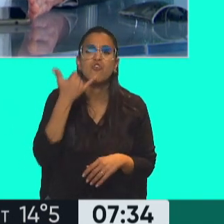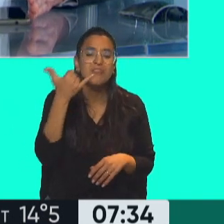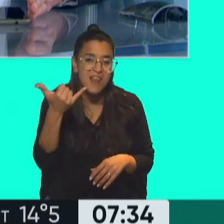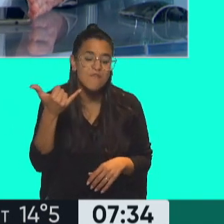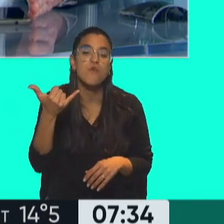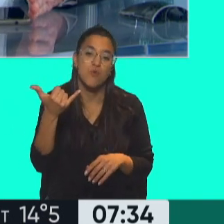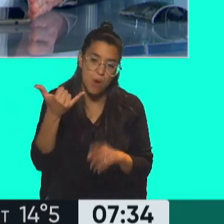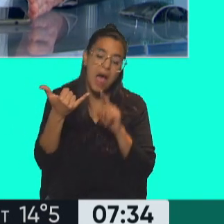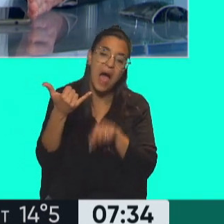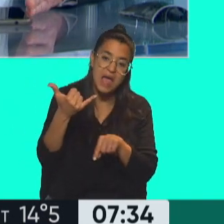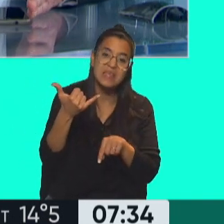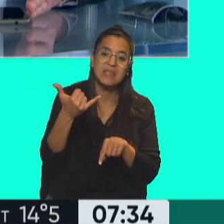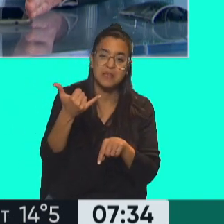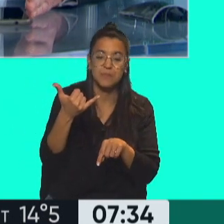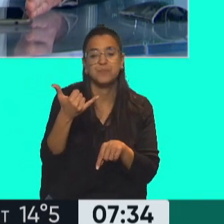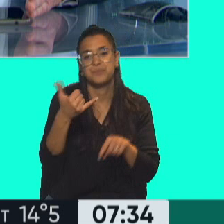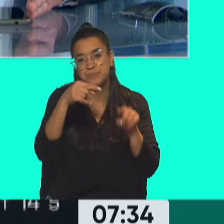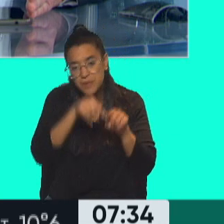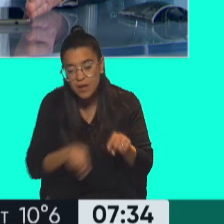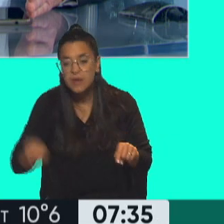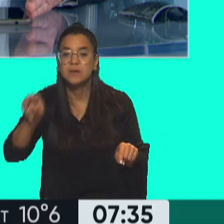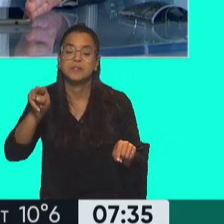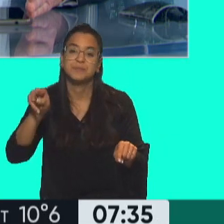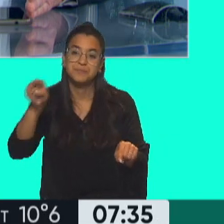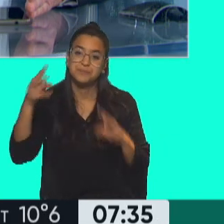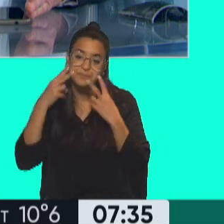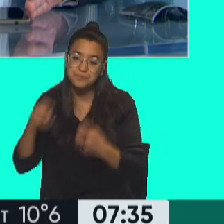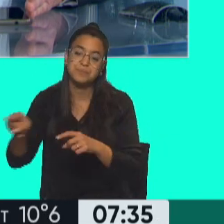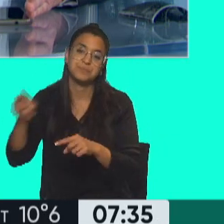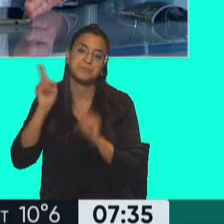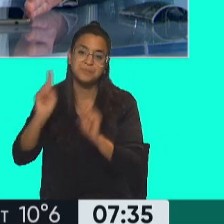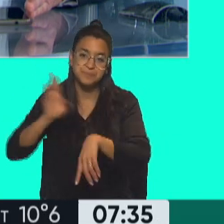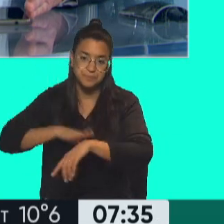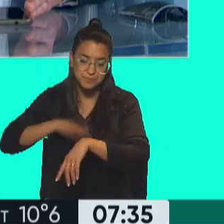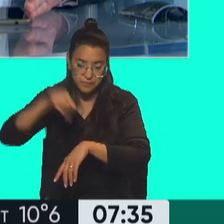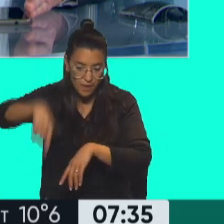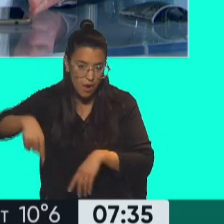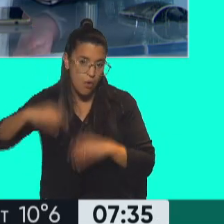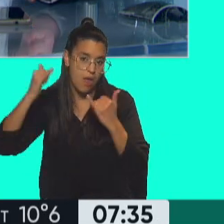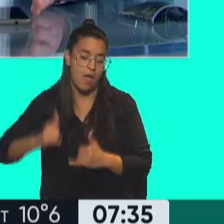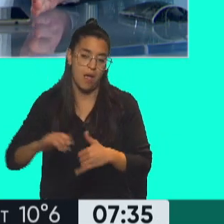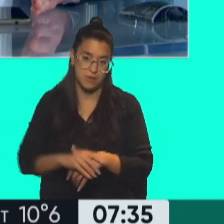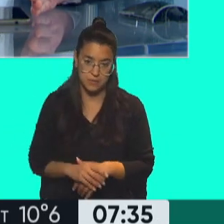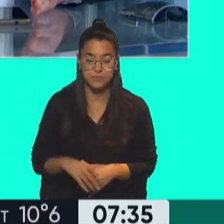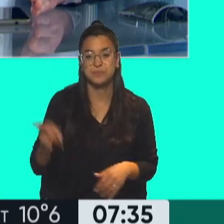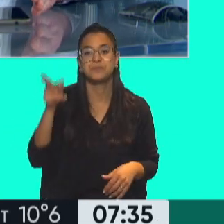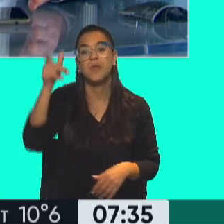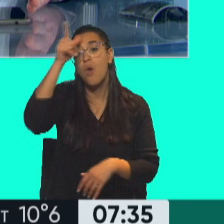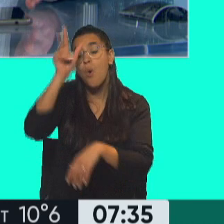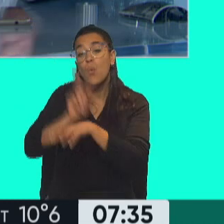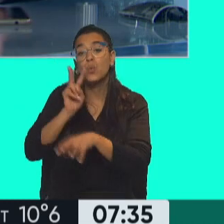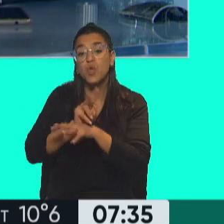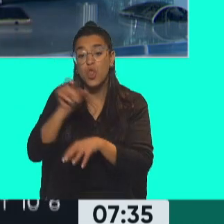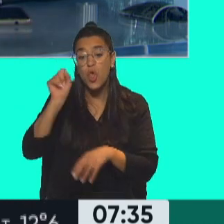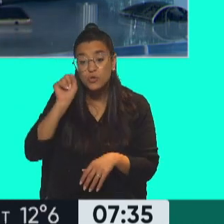ahí abrimos un link respecto de una investigación paralela que empieza a ocurrir ahora. Los custodios de la